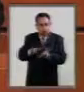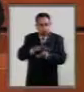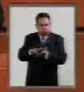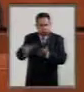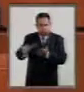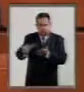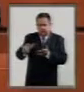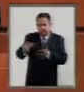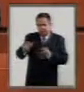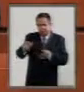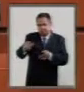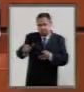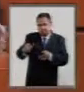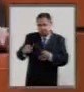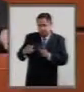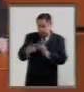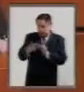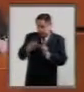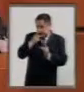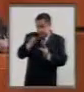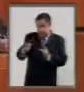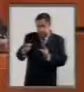la posición que